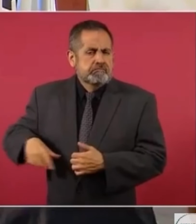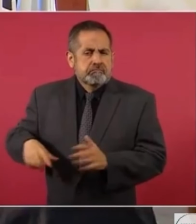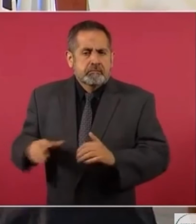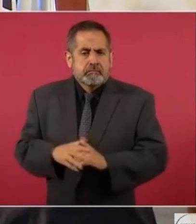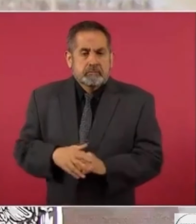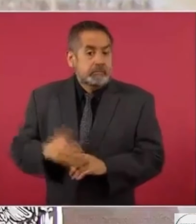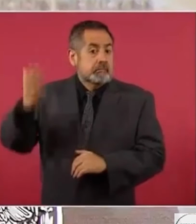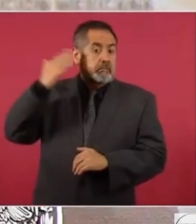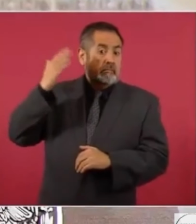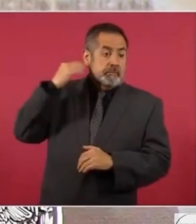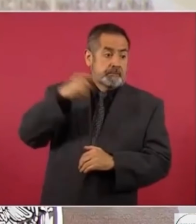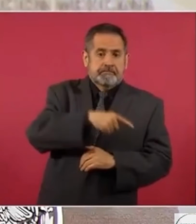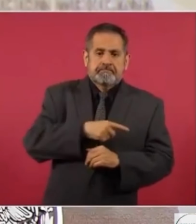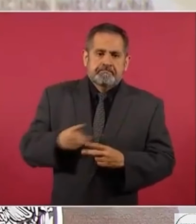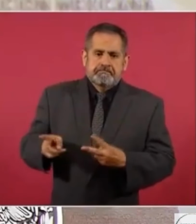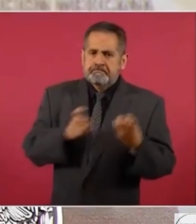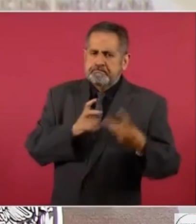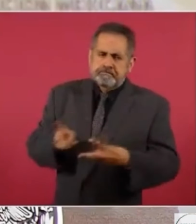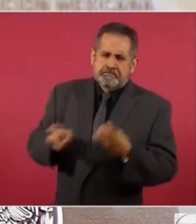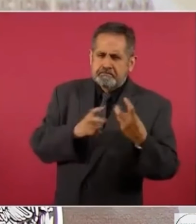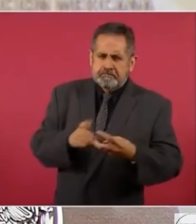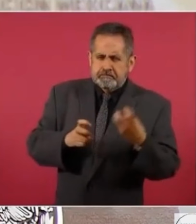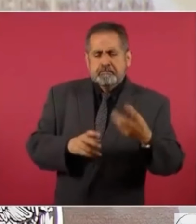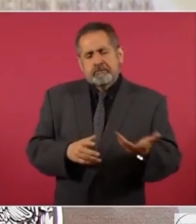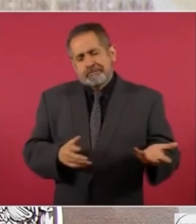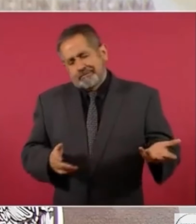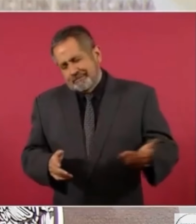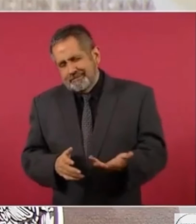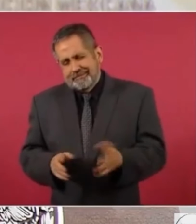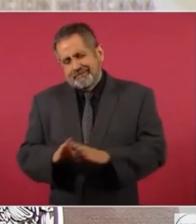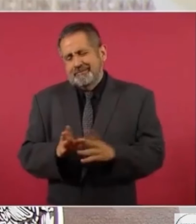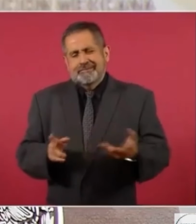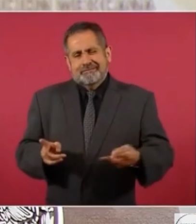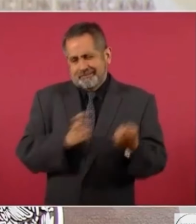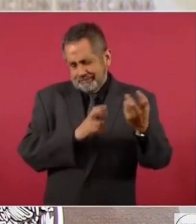antes se robaban todo. No hay que ser tan